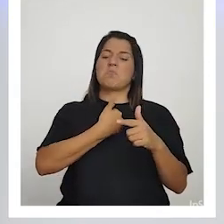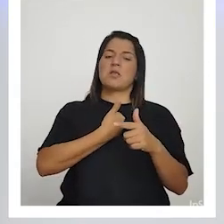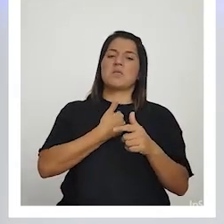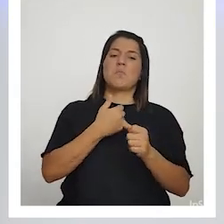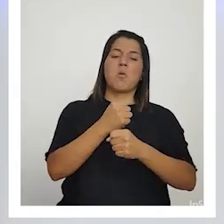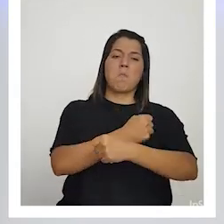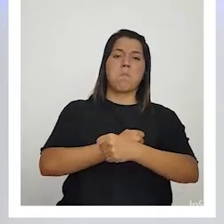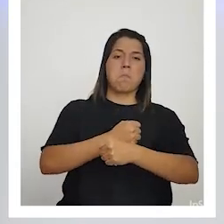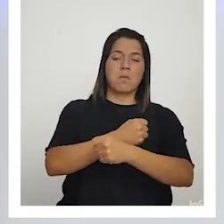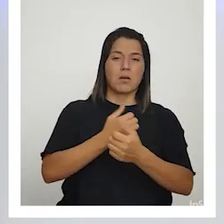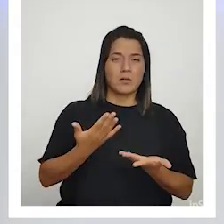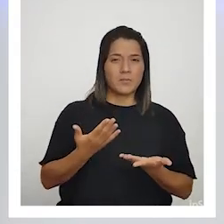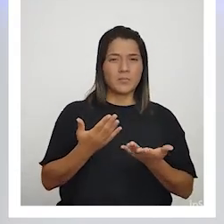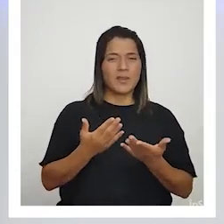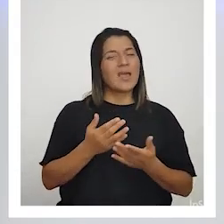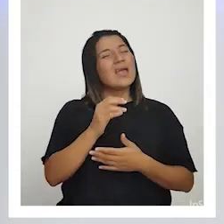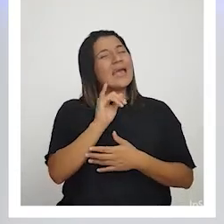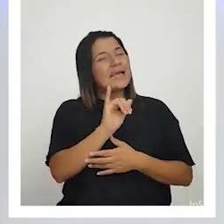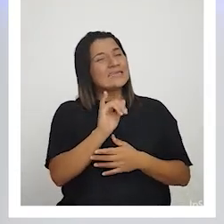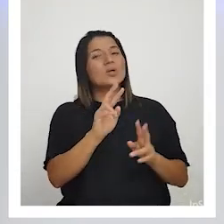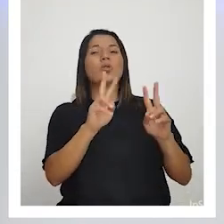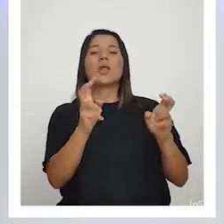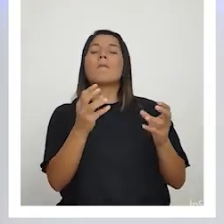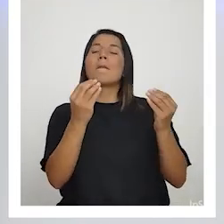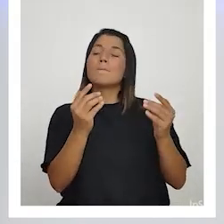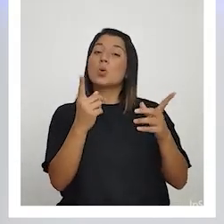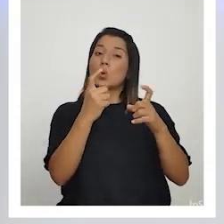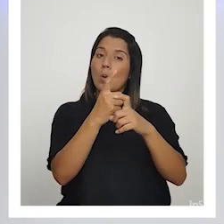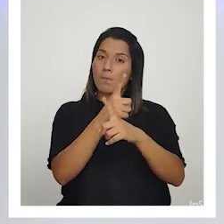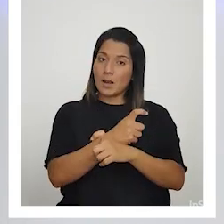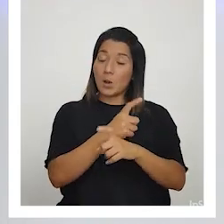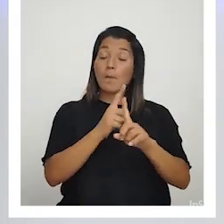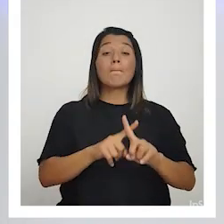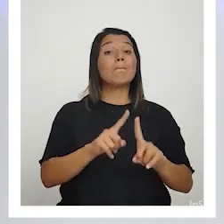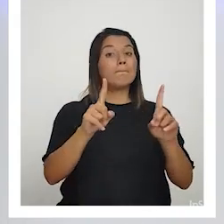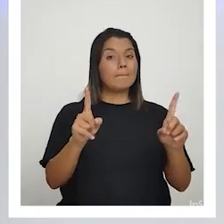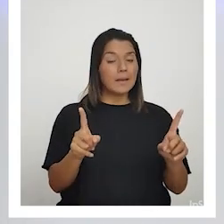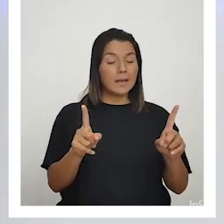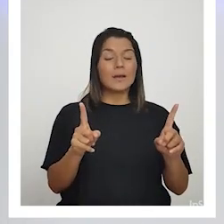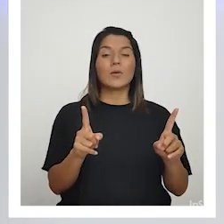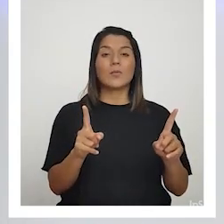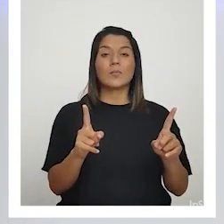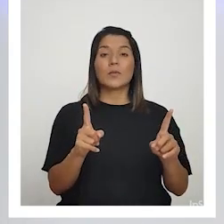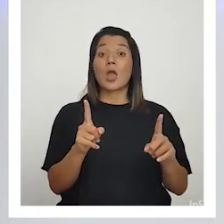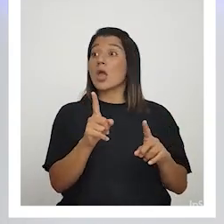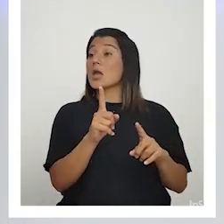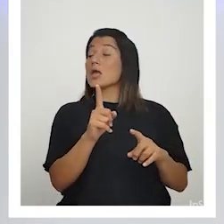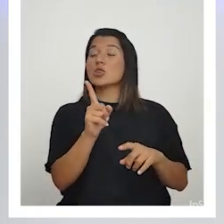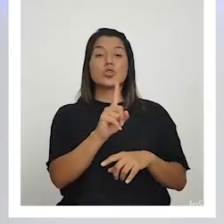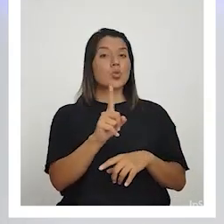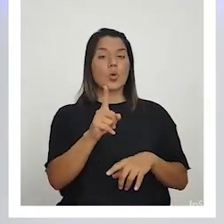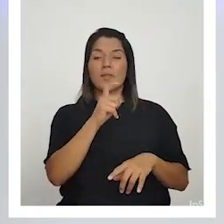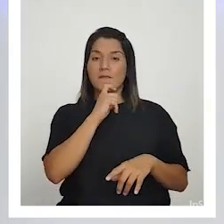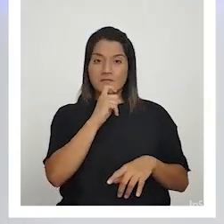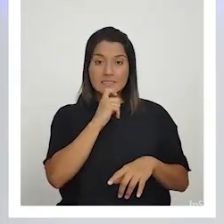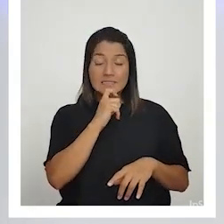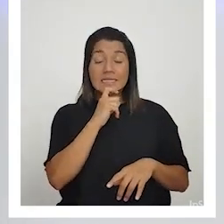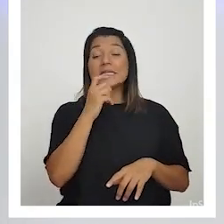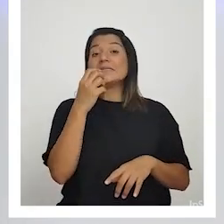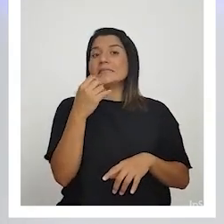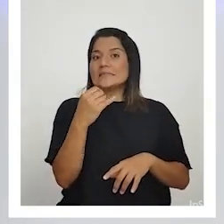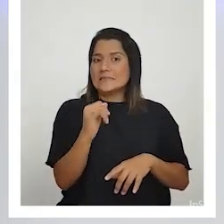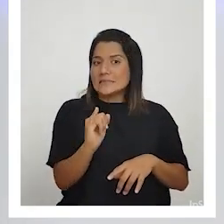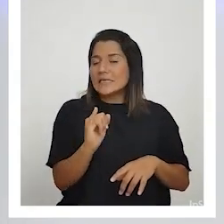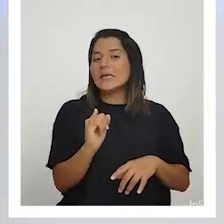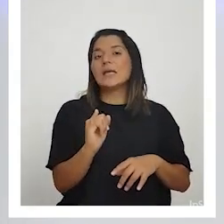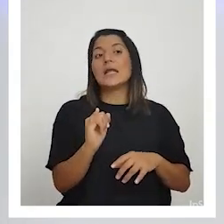un tema bastante complejo, sin embargo no es difícil si hay conciencia en familia